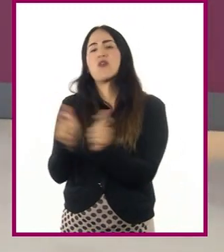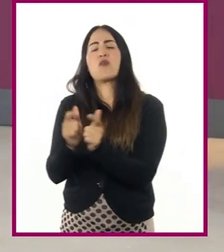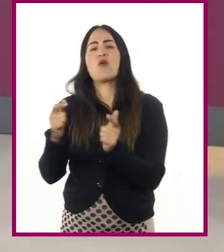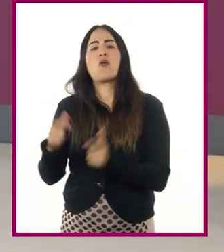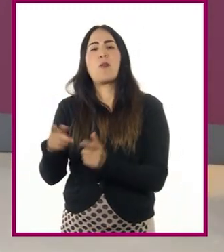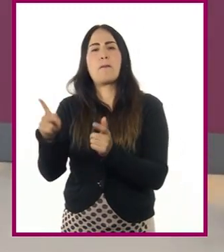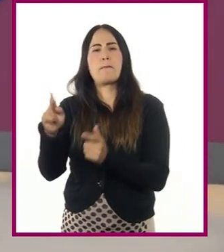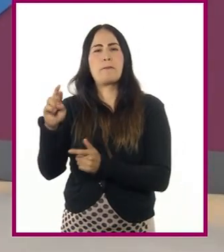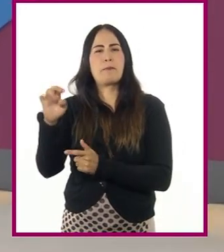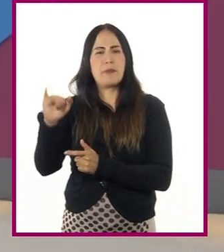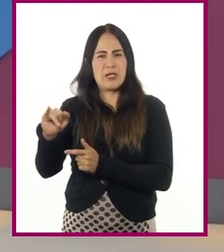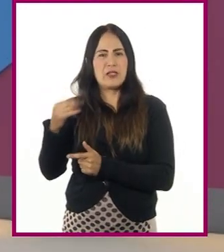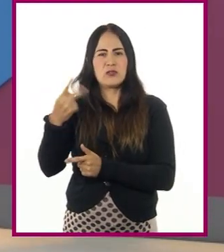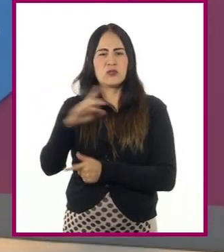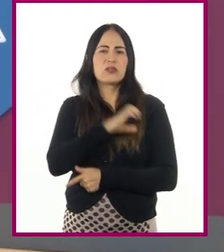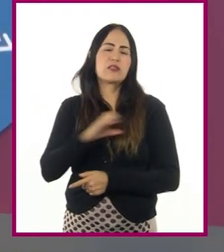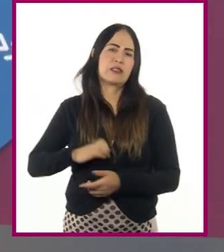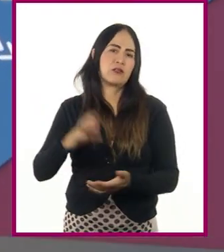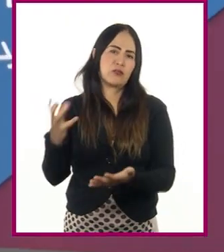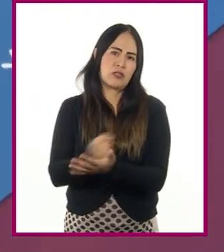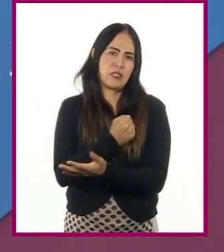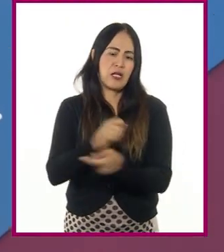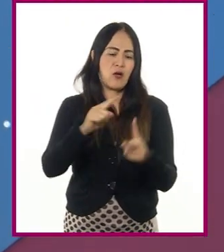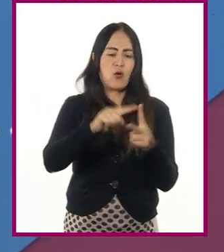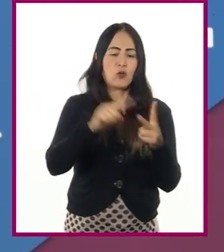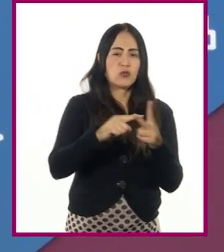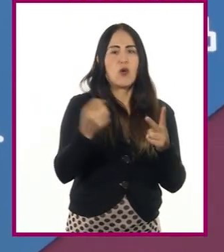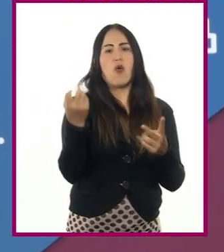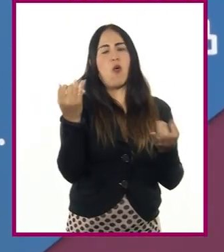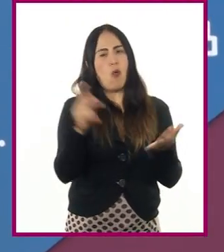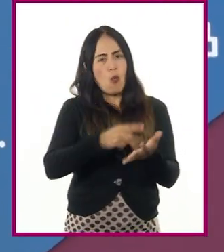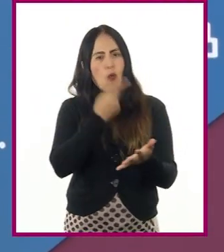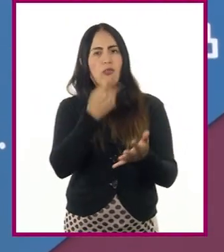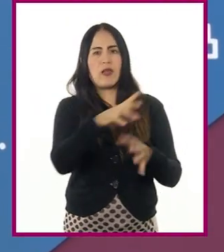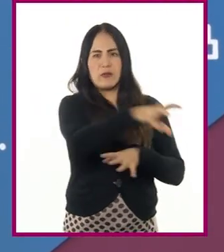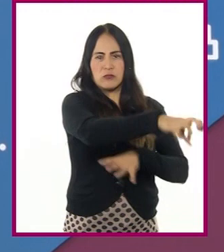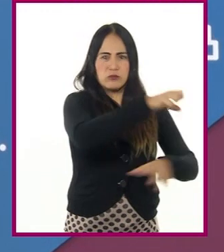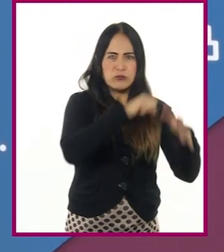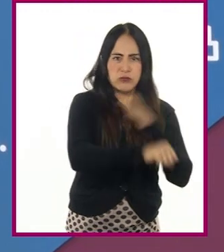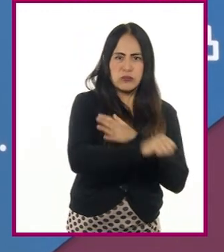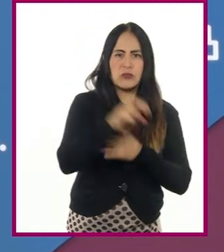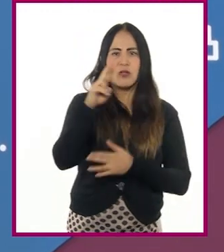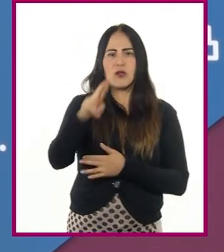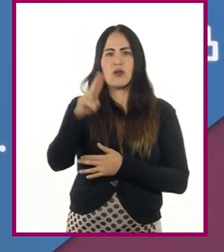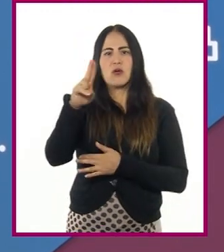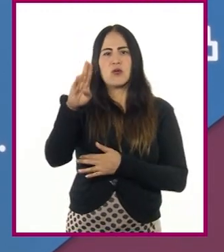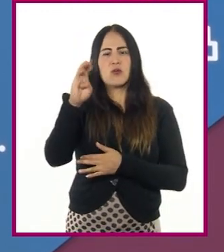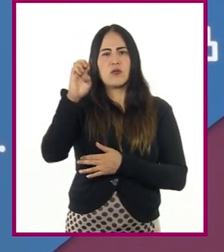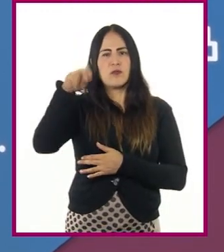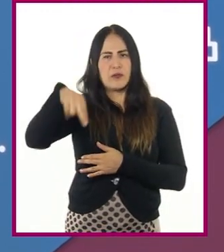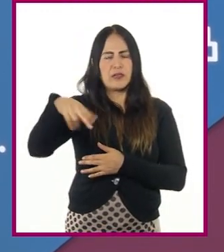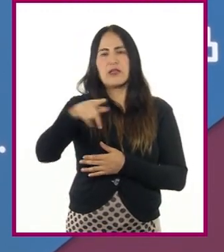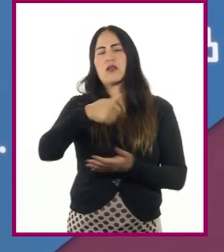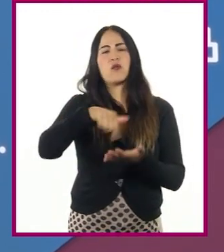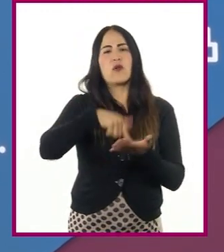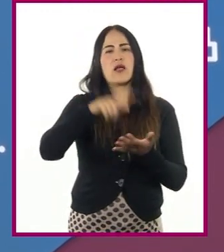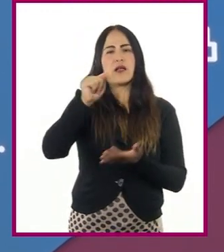Enríquez y Jaramillo fueron nuevamente perseguidos. Rubén se levantó en armas y tomó Ticumán